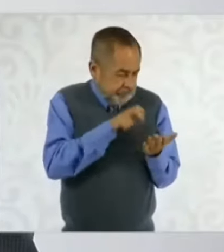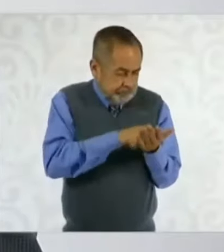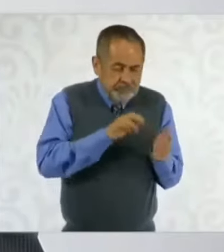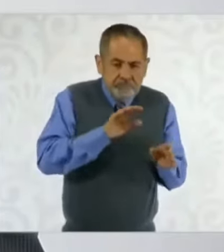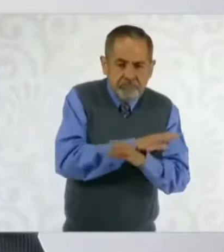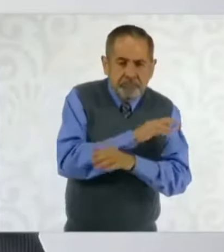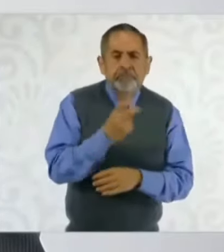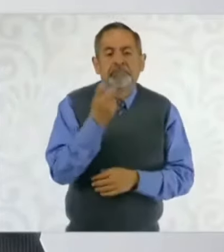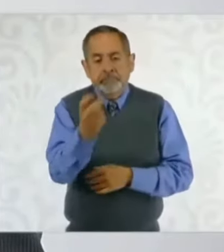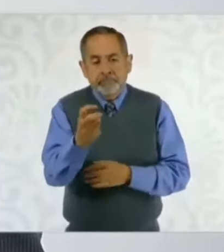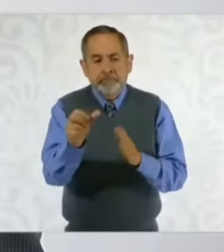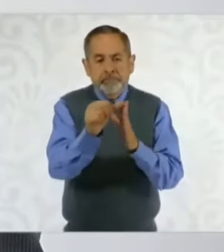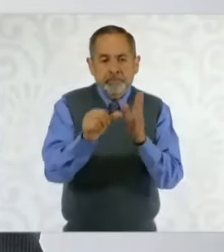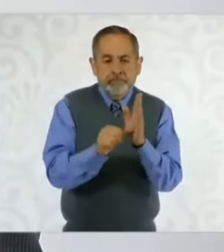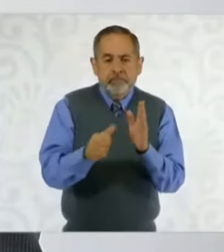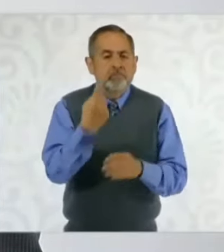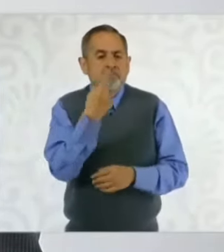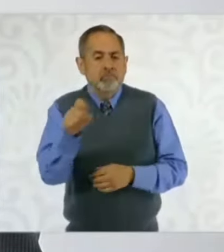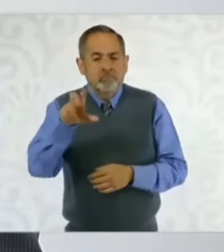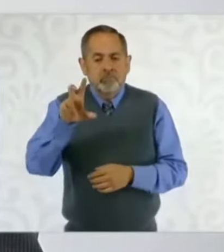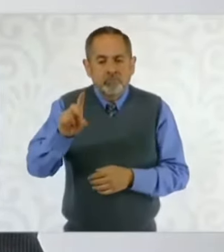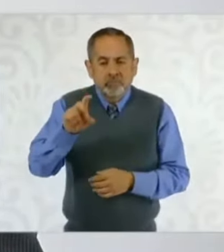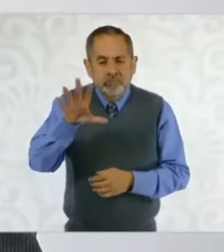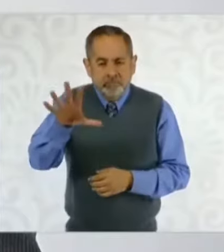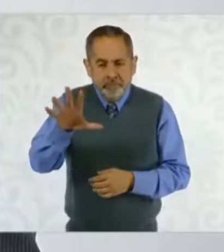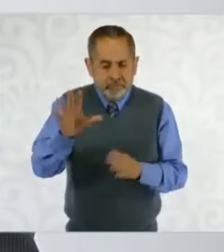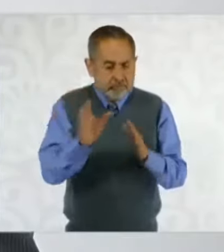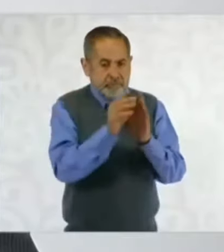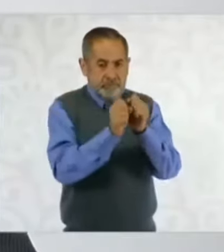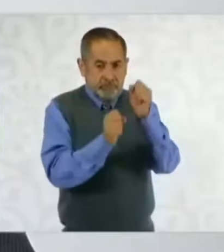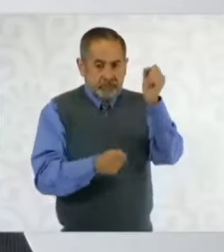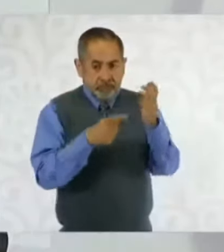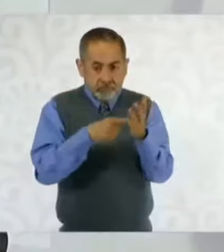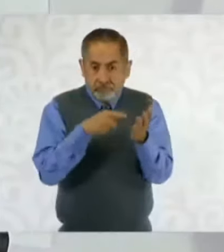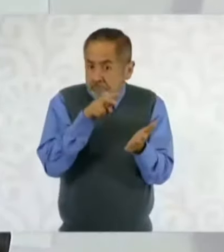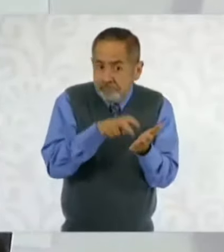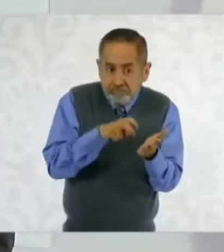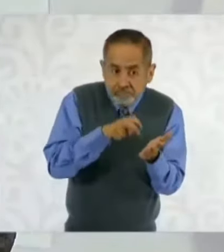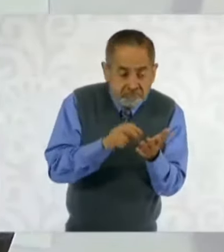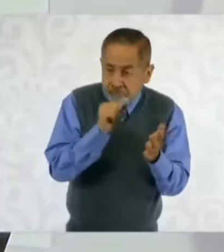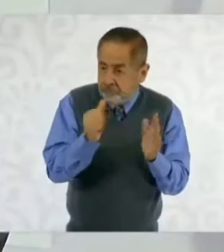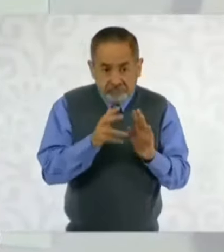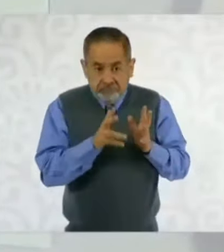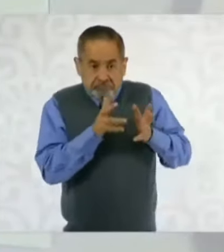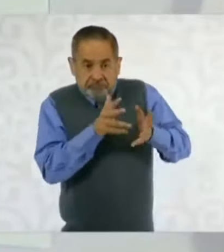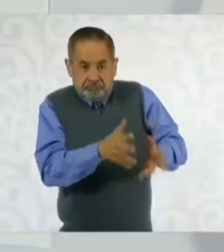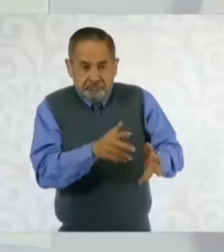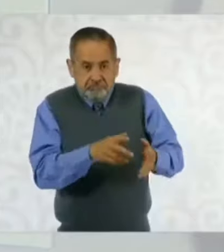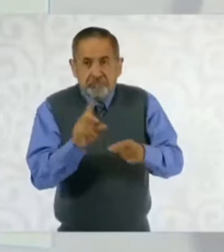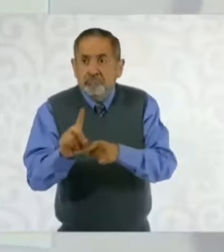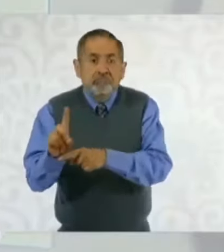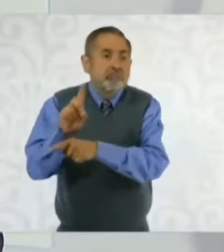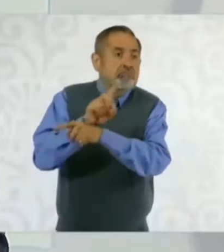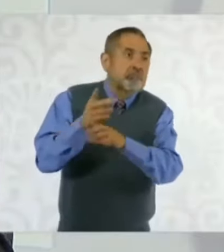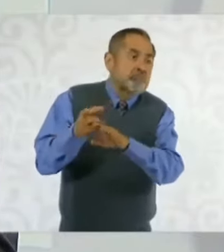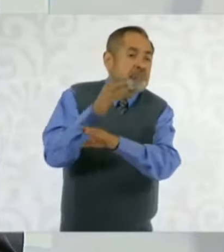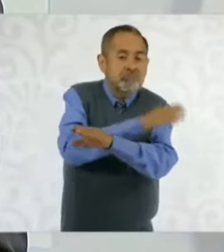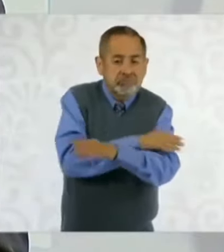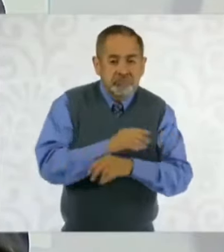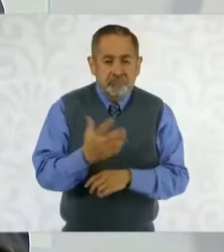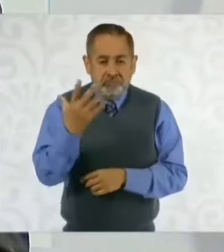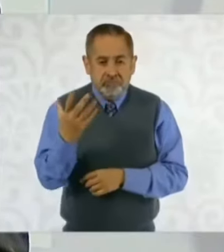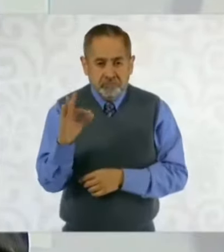artículo 135 de nuestra Carta Magna, que no ha sufrido modificación alguna desde su promulgación el